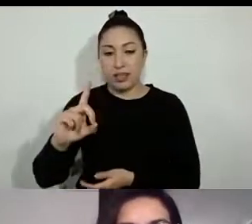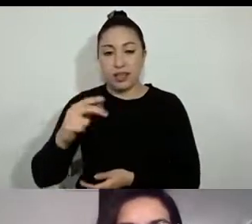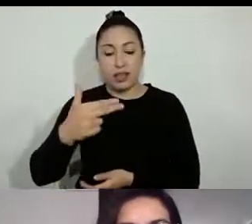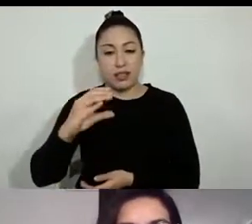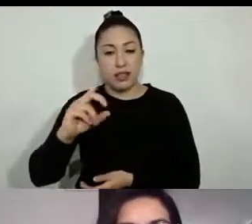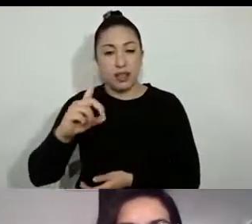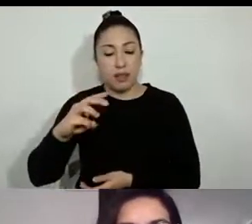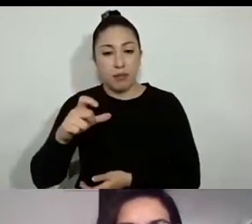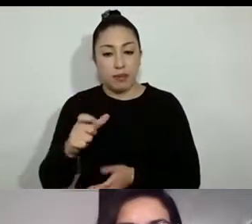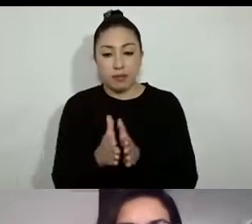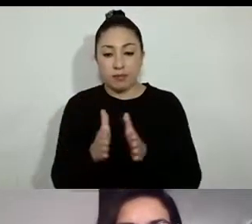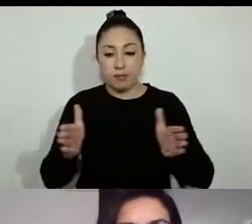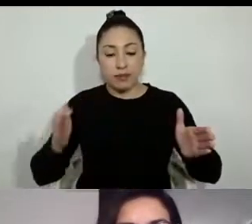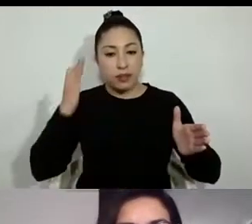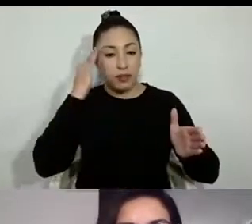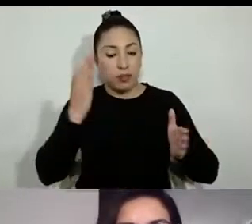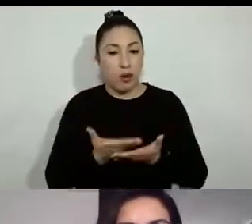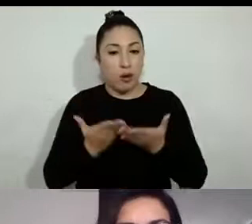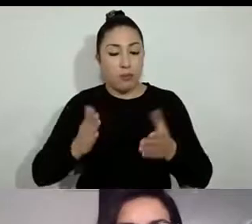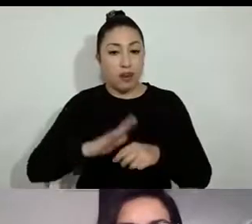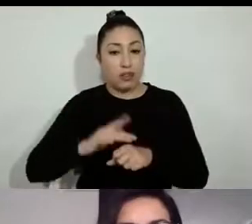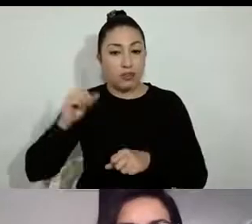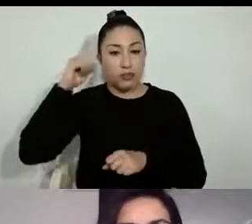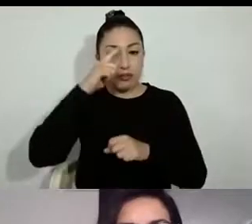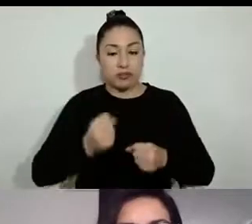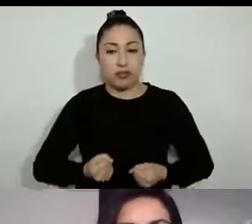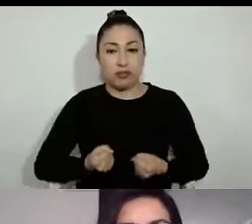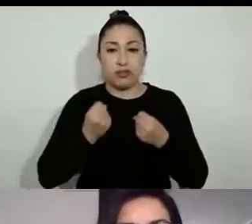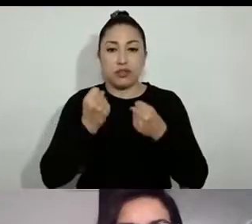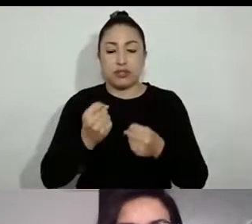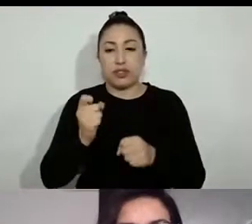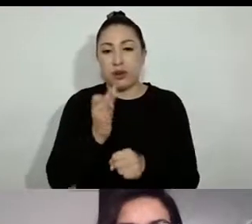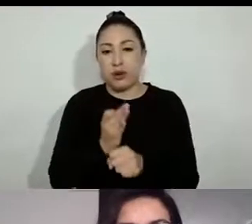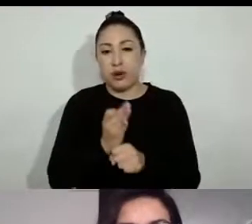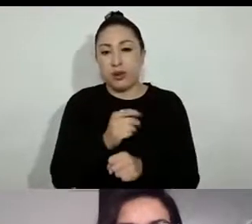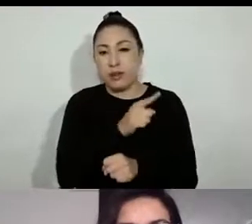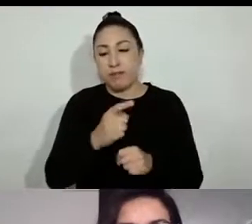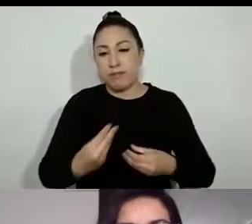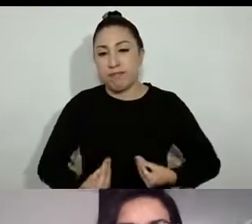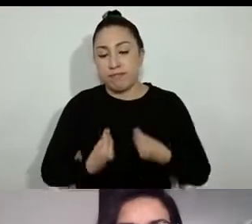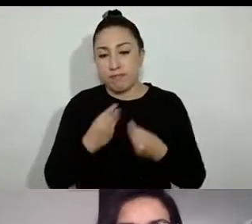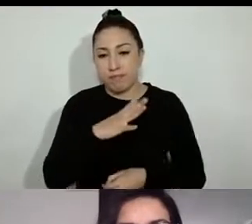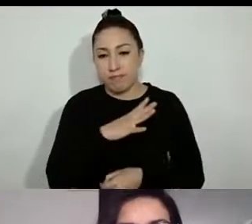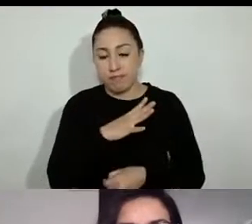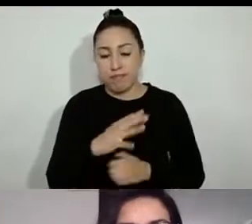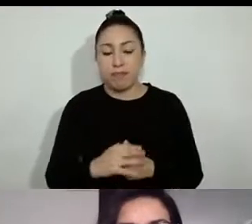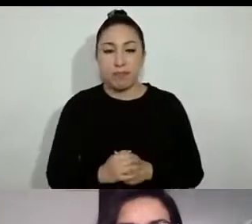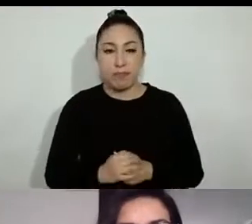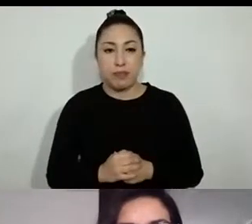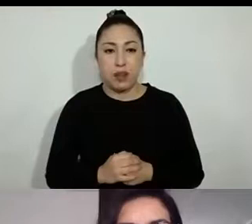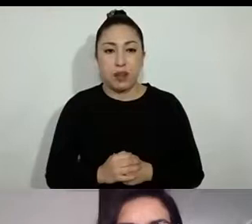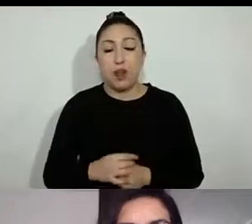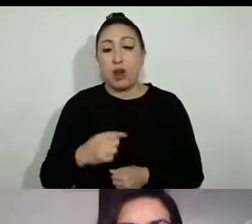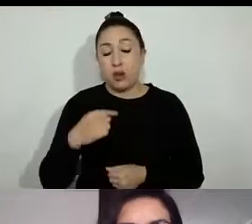periodo tan complejo como el que ahora estamos pasando. Tuve la